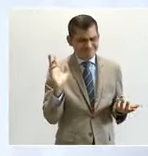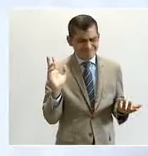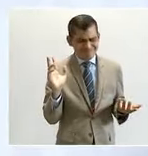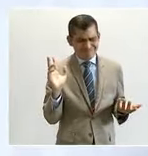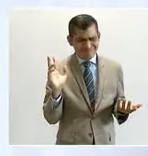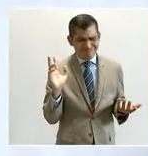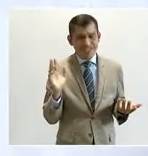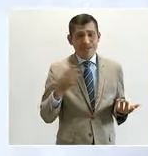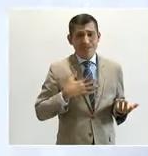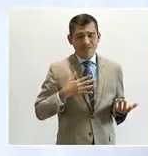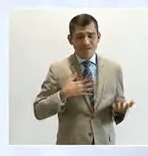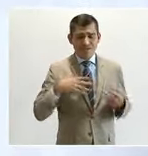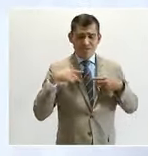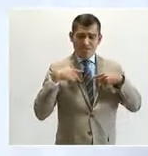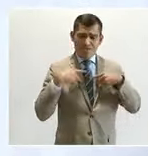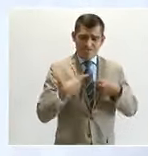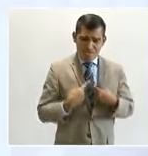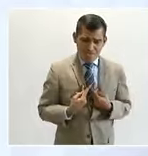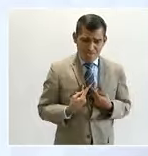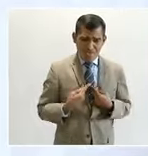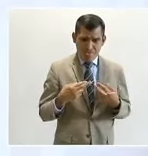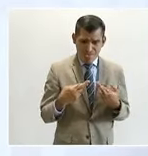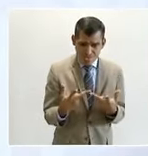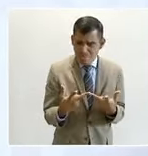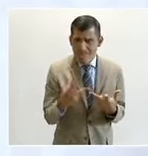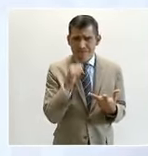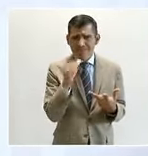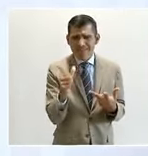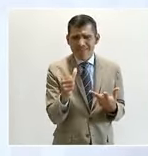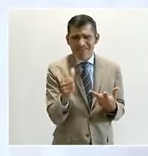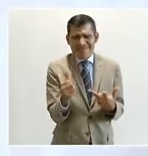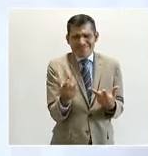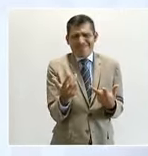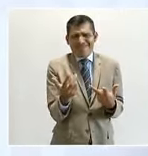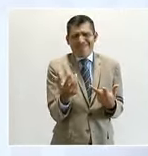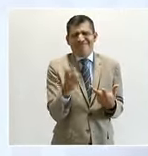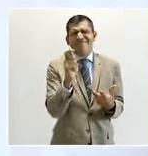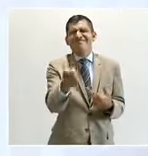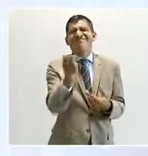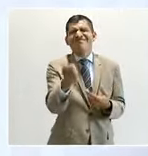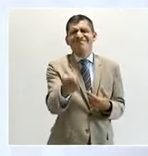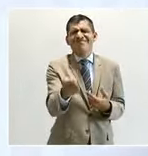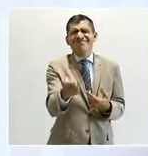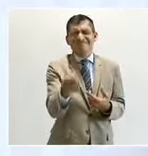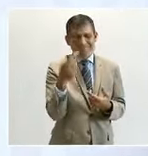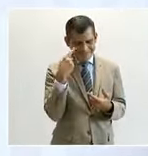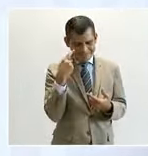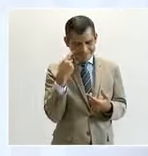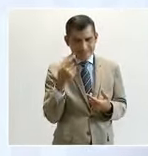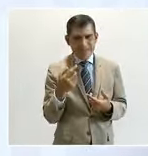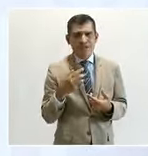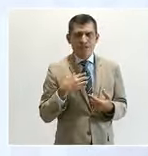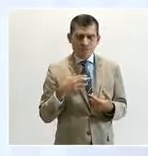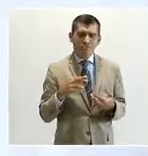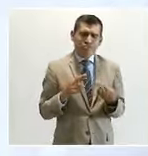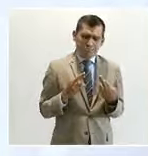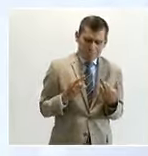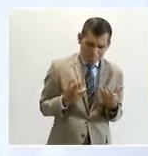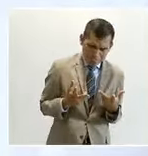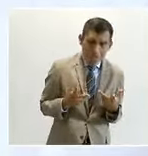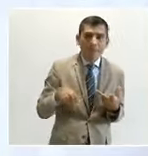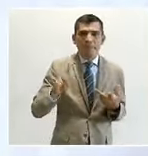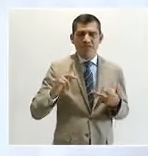me doblo pero no me quiebro no tiene una connotación distinta es me quebró Pero